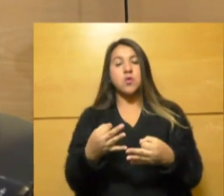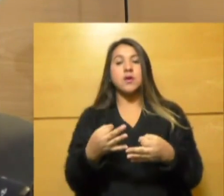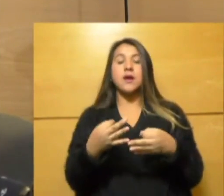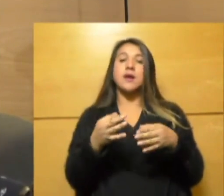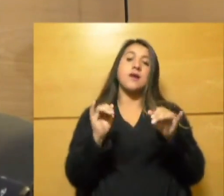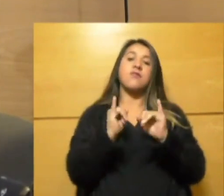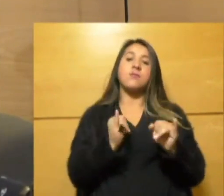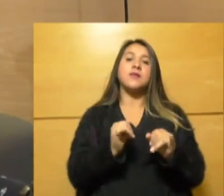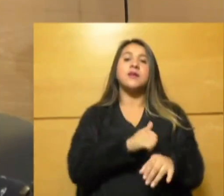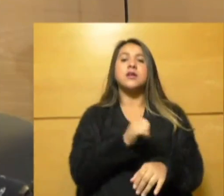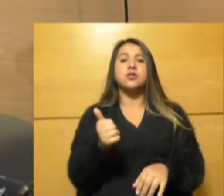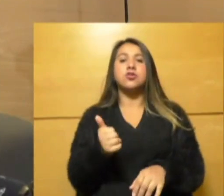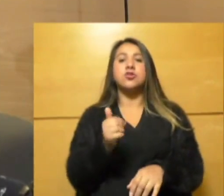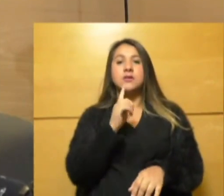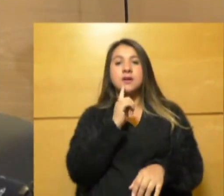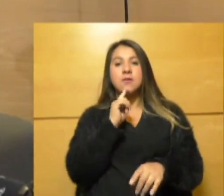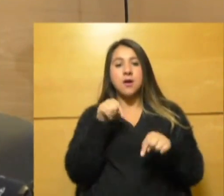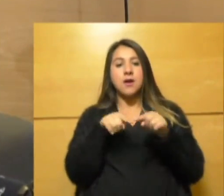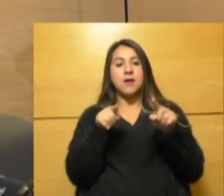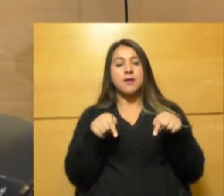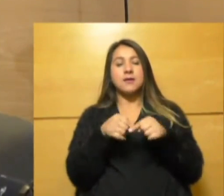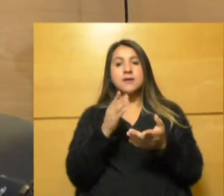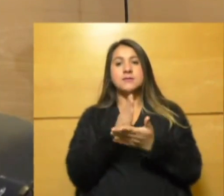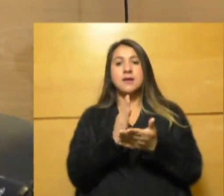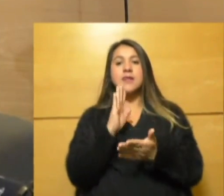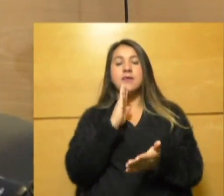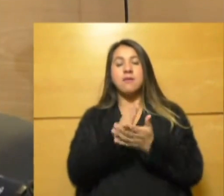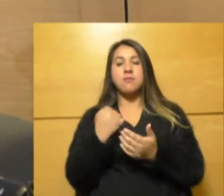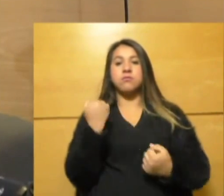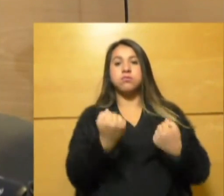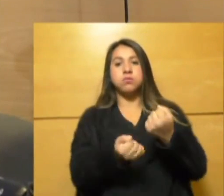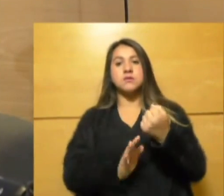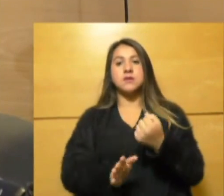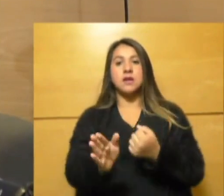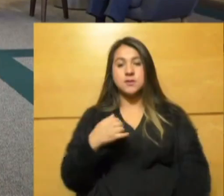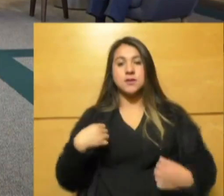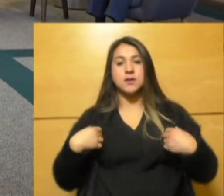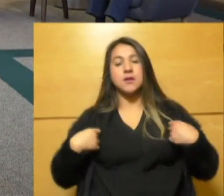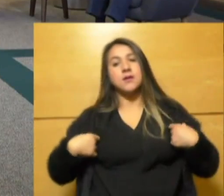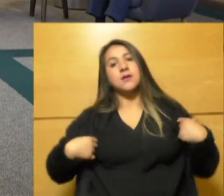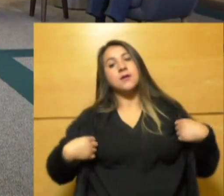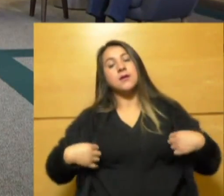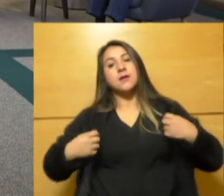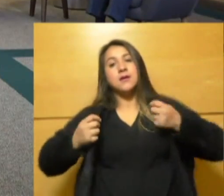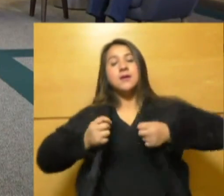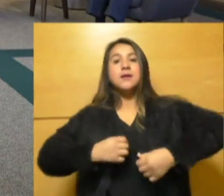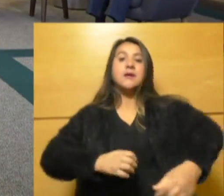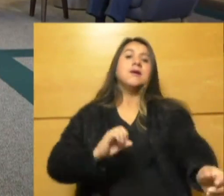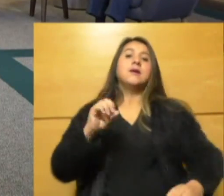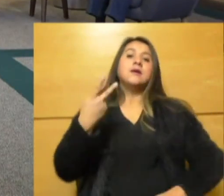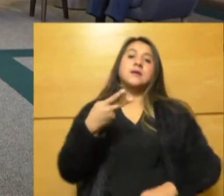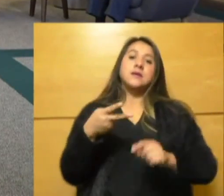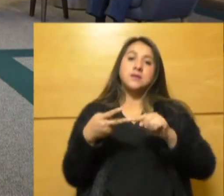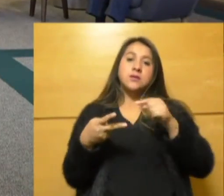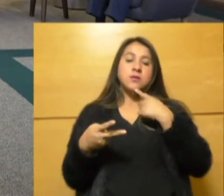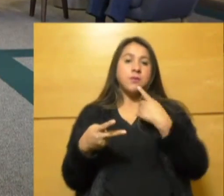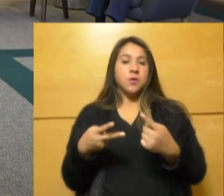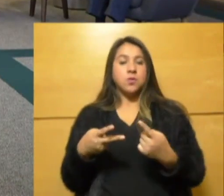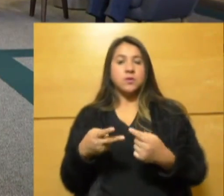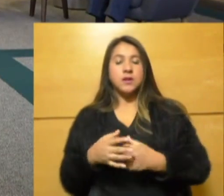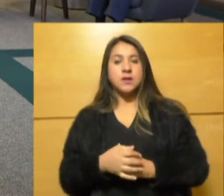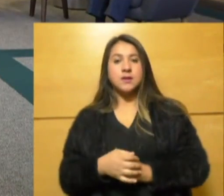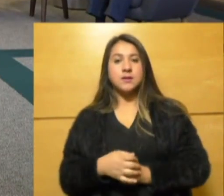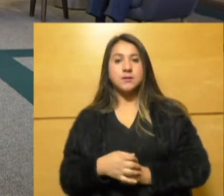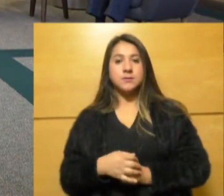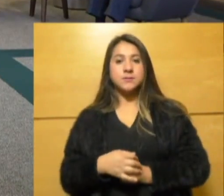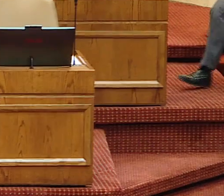forma de que todos los que estamos presentes en esta sala seamos un aporte y sigamos colaborando por mejorar Chile. El legislador resaltó que es un desafío en tiempos